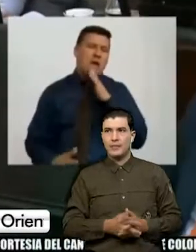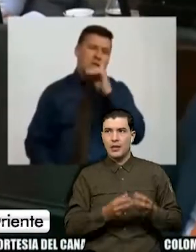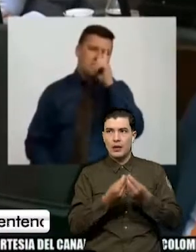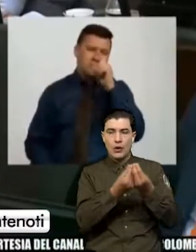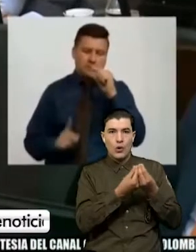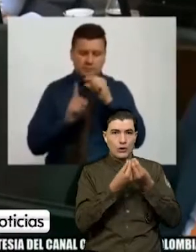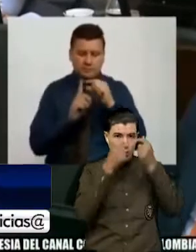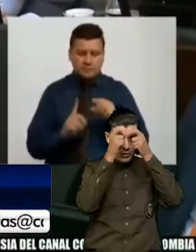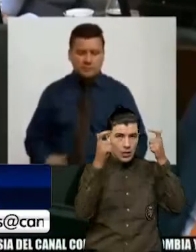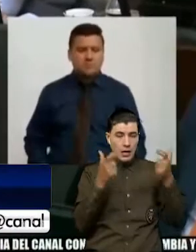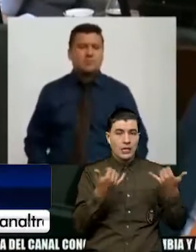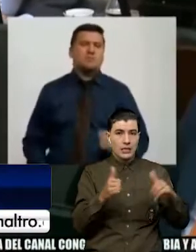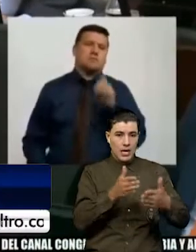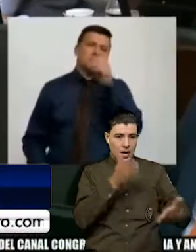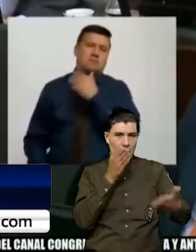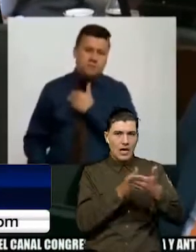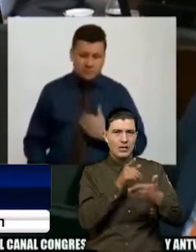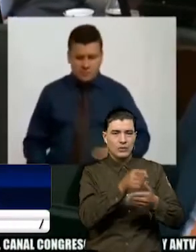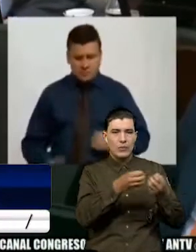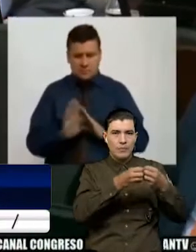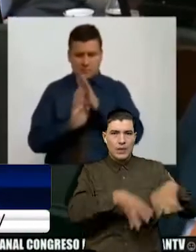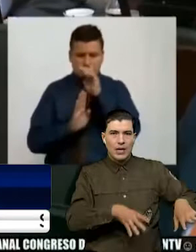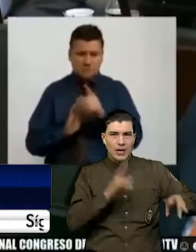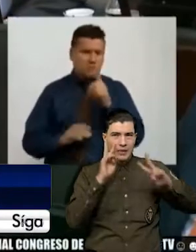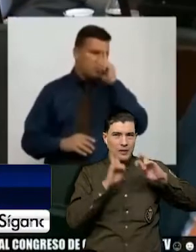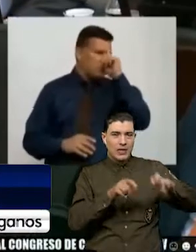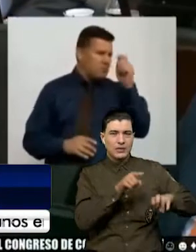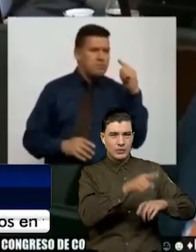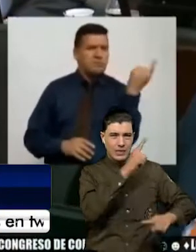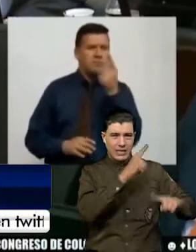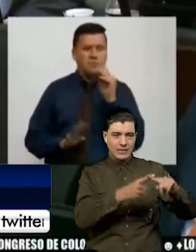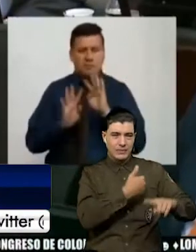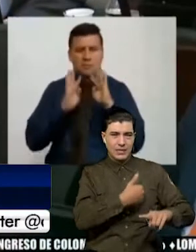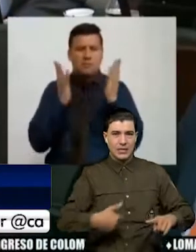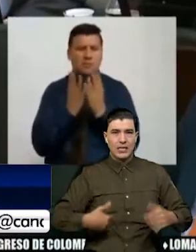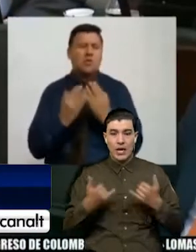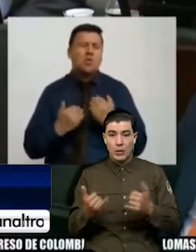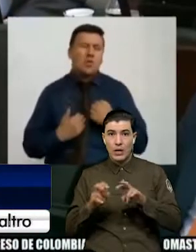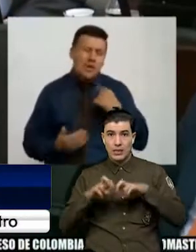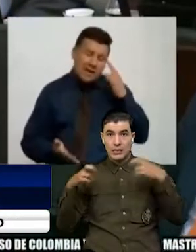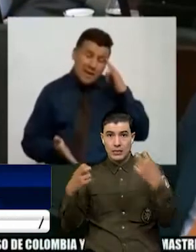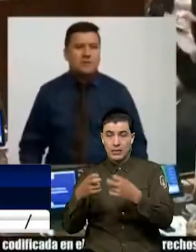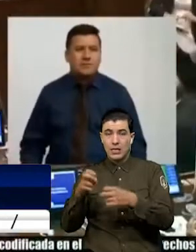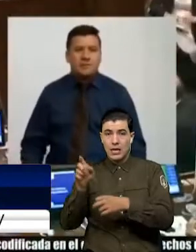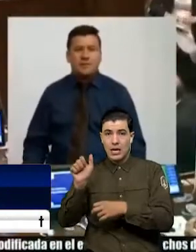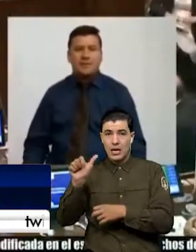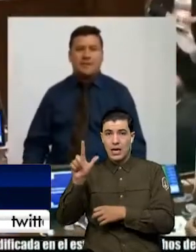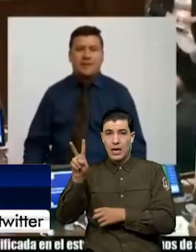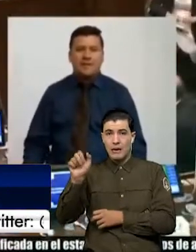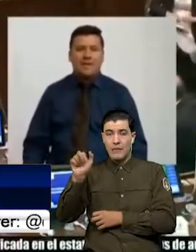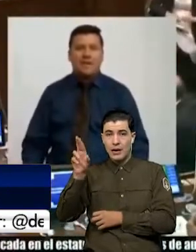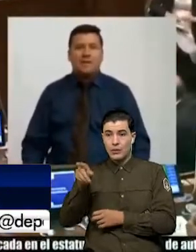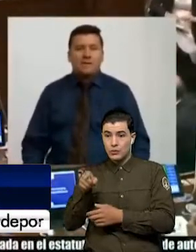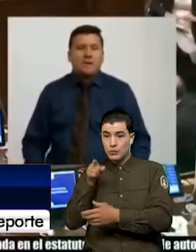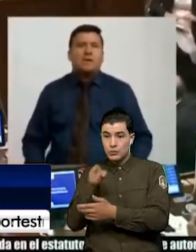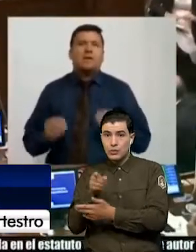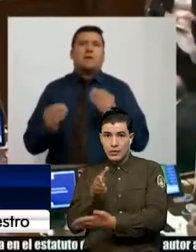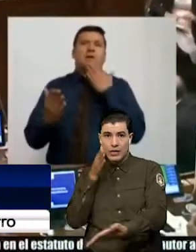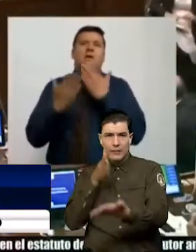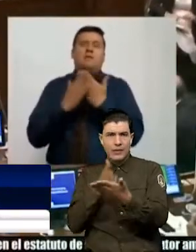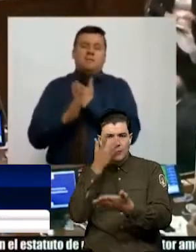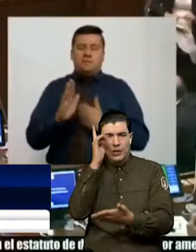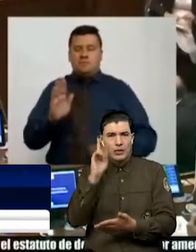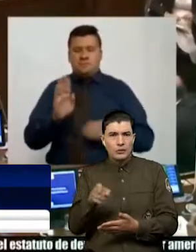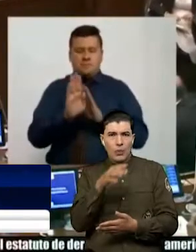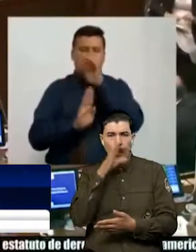El Consejo de Estado admitió una demanda de pérdida de investidura contra el expresidente y senador Álvaro Uribe Vélez. La demanda se fundamenta en